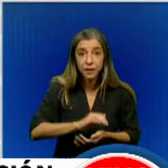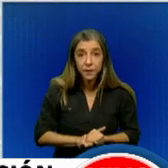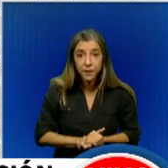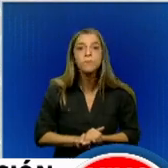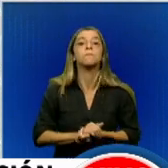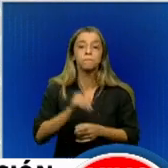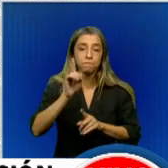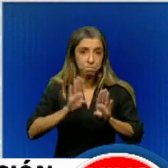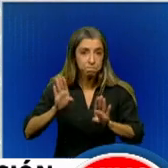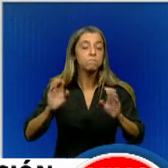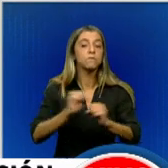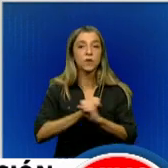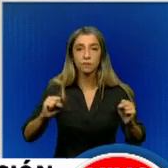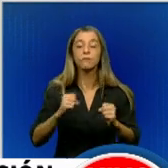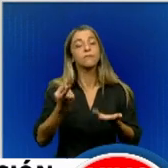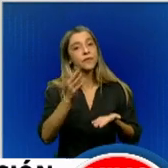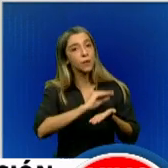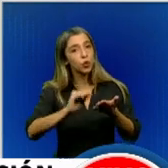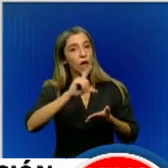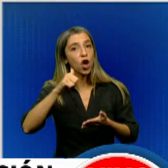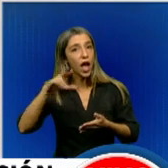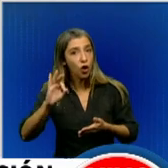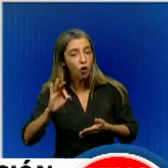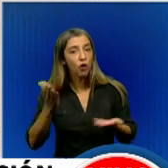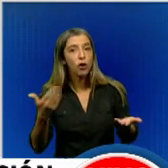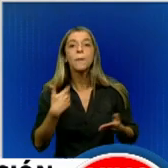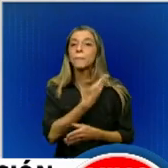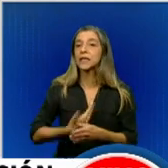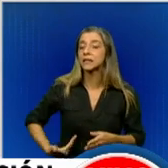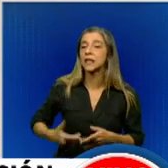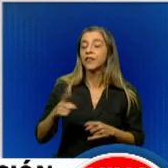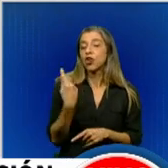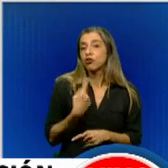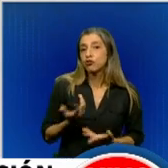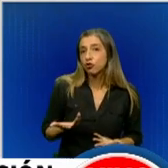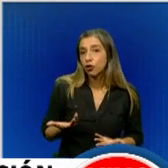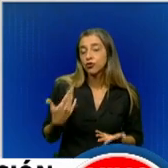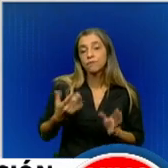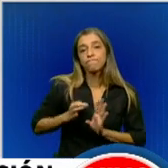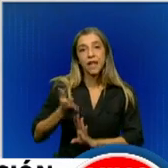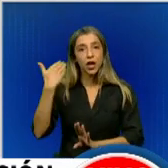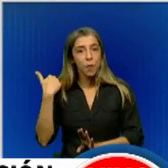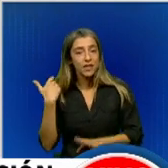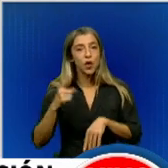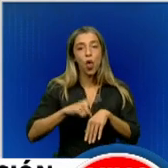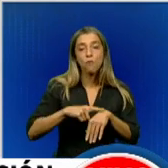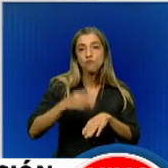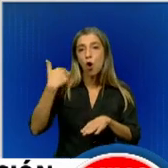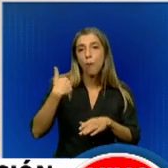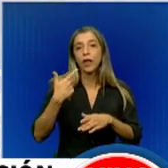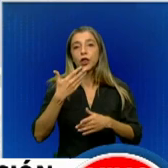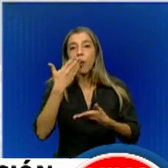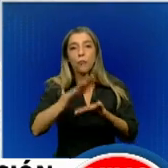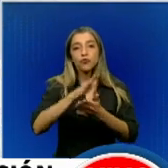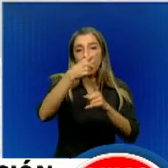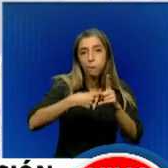resulta afirmativo si diputado k no sin presidente nosotros el año pasado en la ampliación presupuestaria